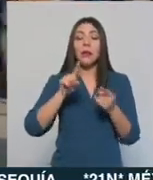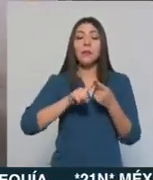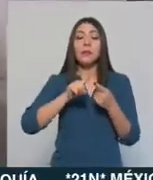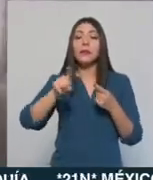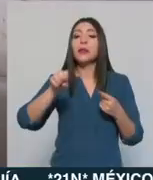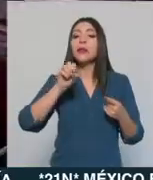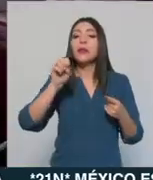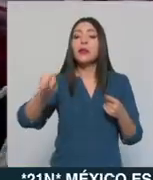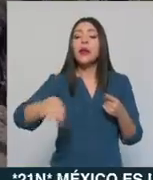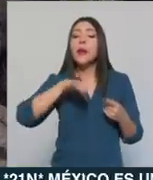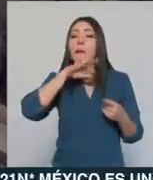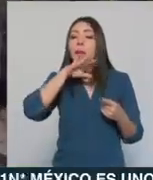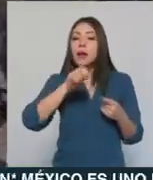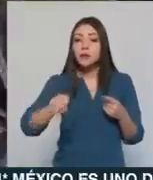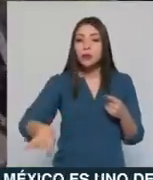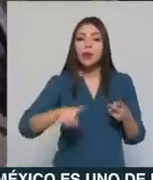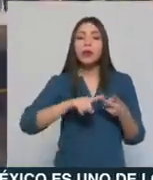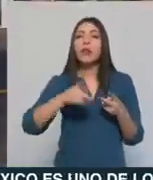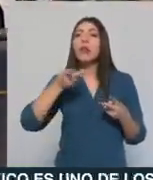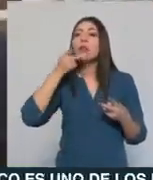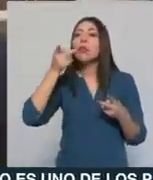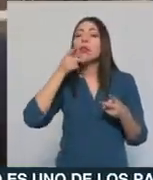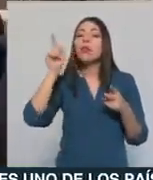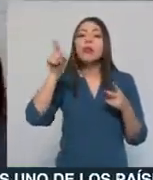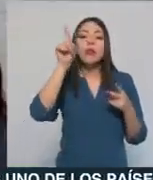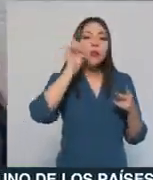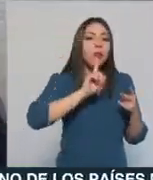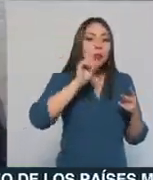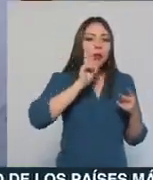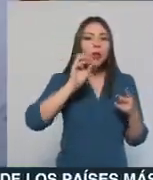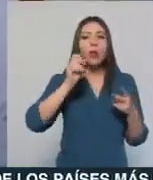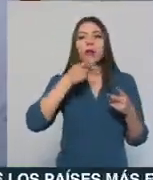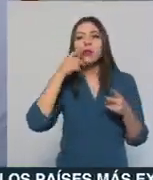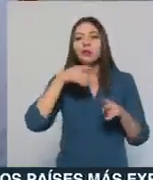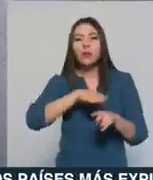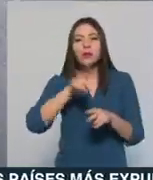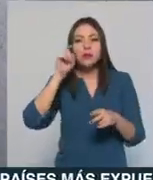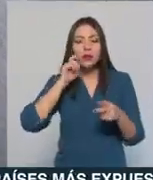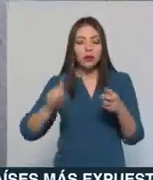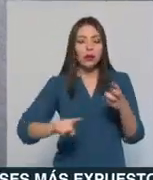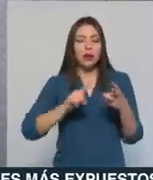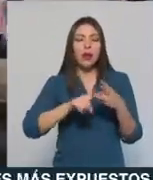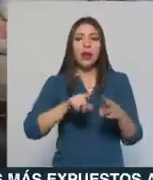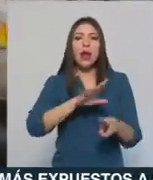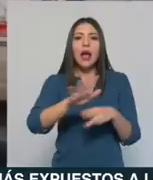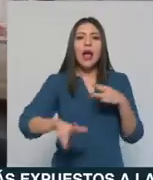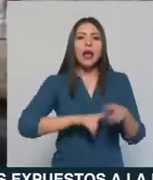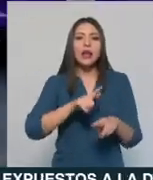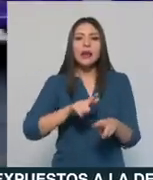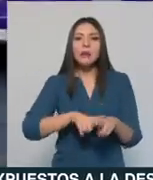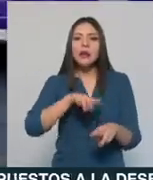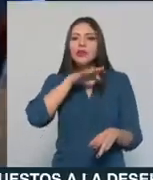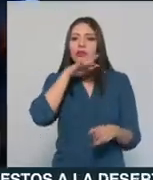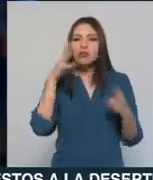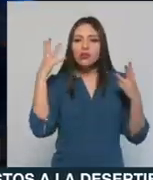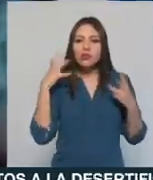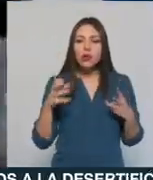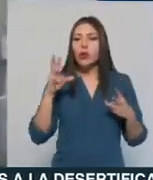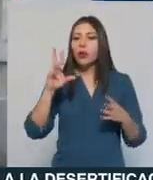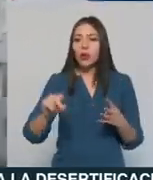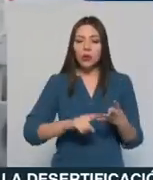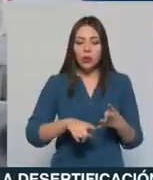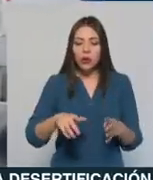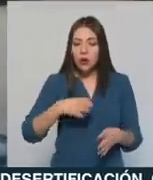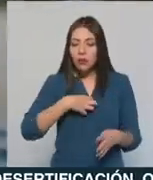acosar con silbidos o frases sexuales, tener animales en condiciones antihigiénicas, no levantar excremento de animales,